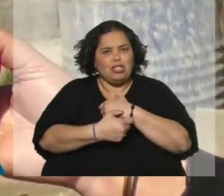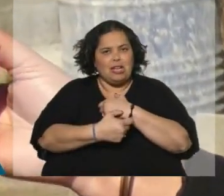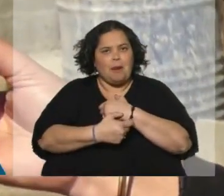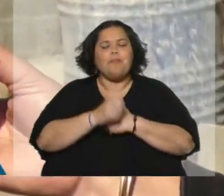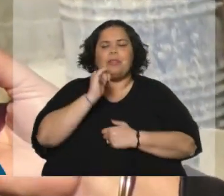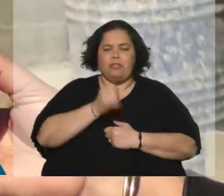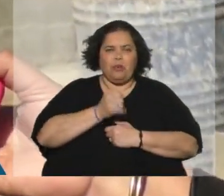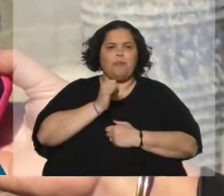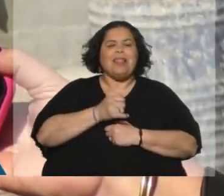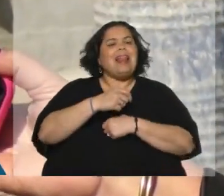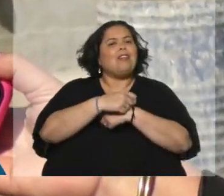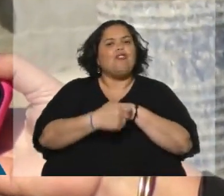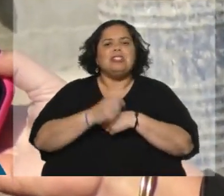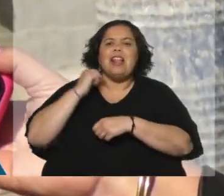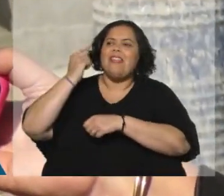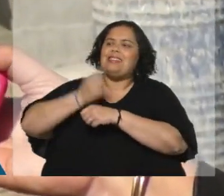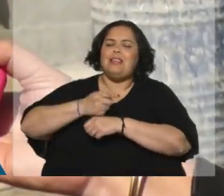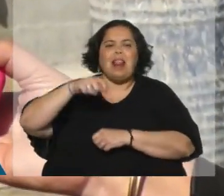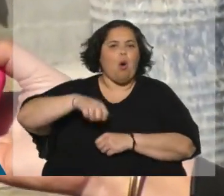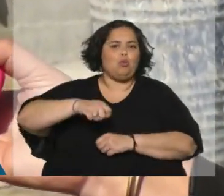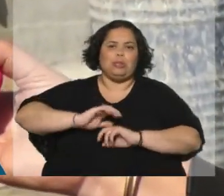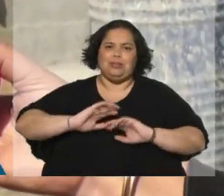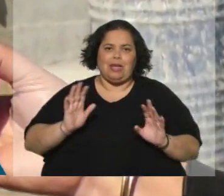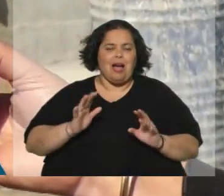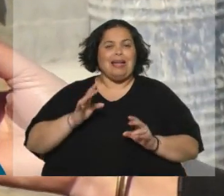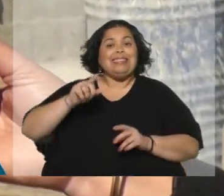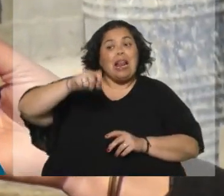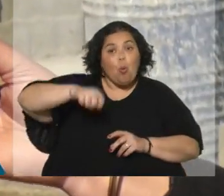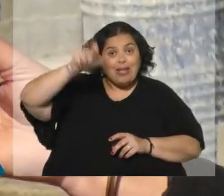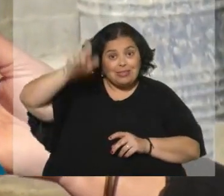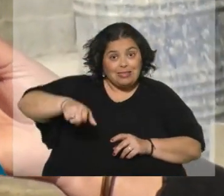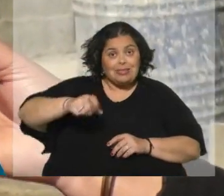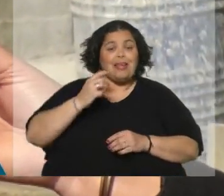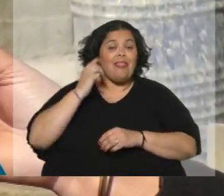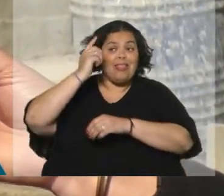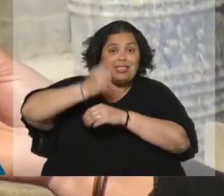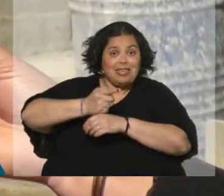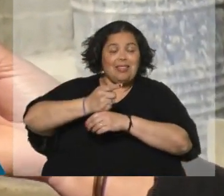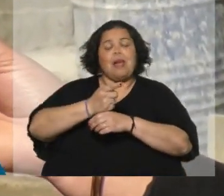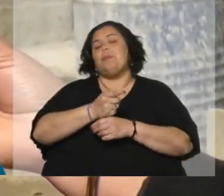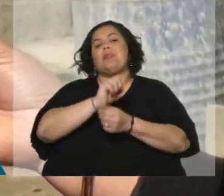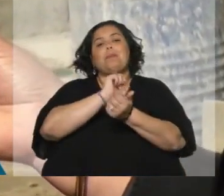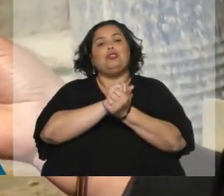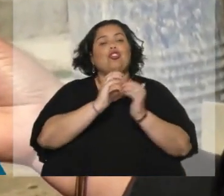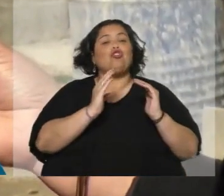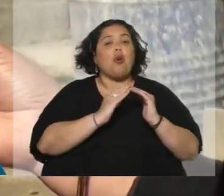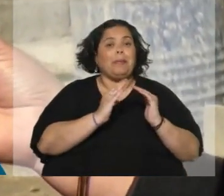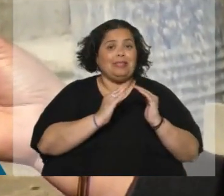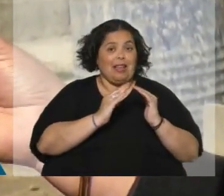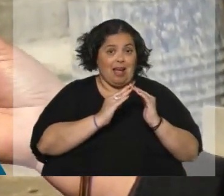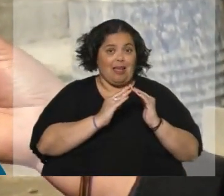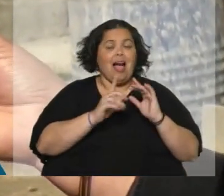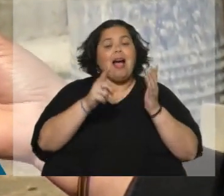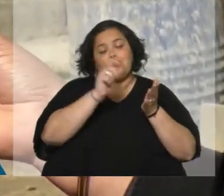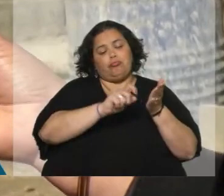tobillera es la justicia cuando la justicia dispone el juez competente dispone prisión domiciliaria en el oficio que